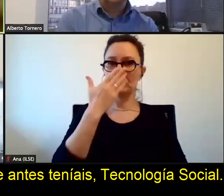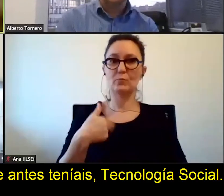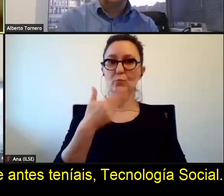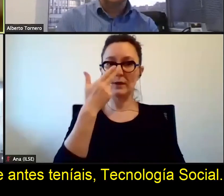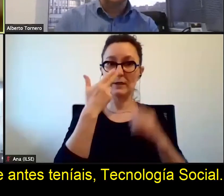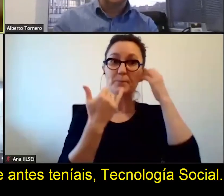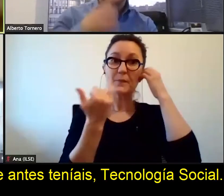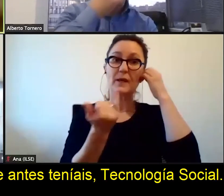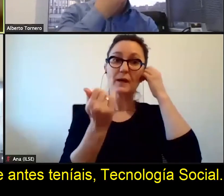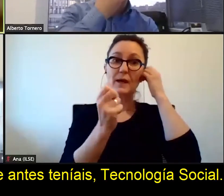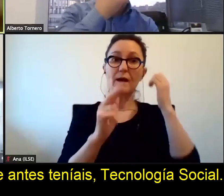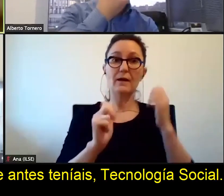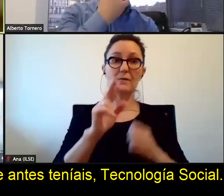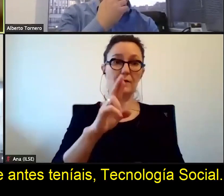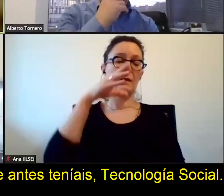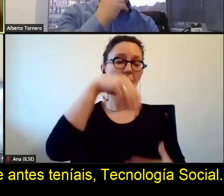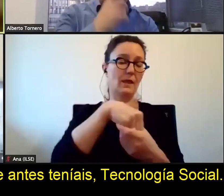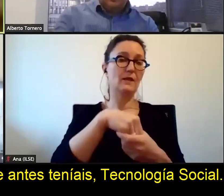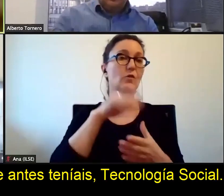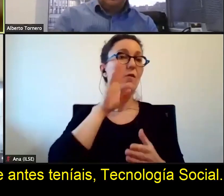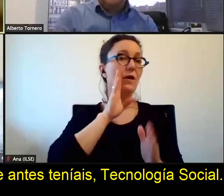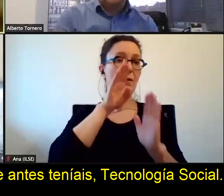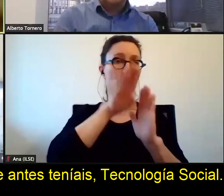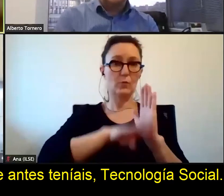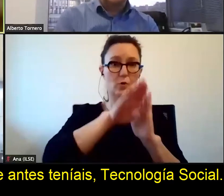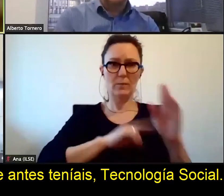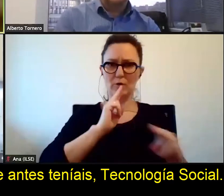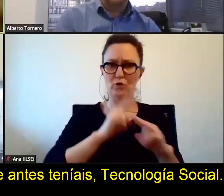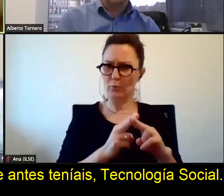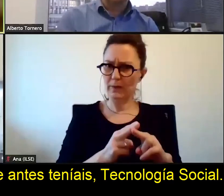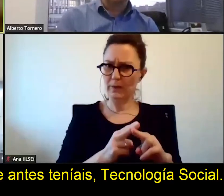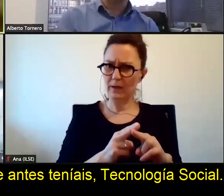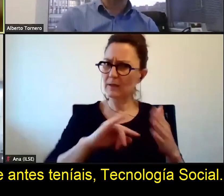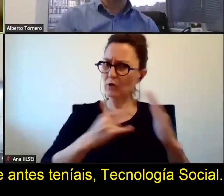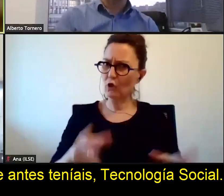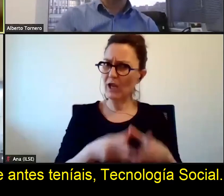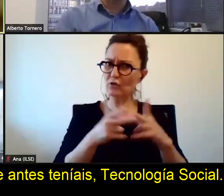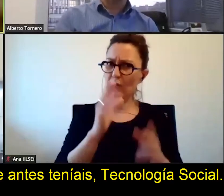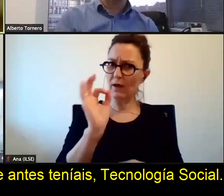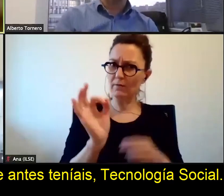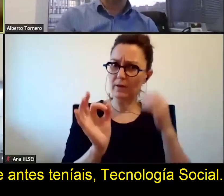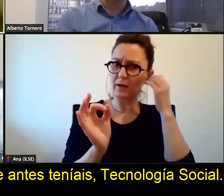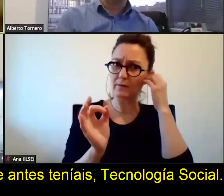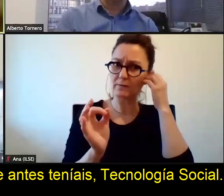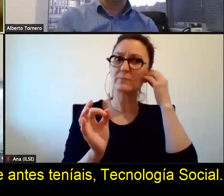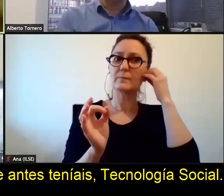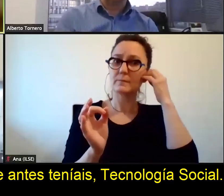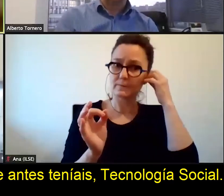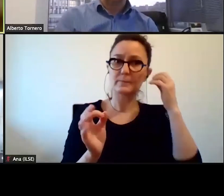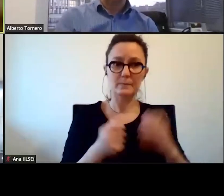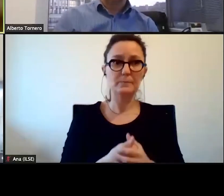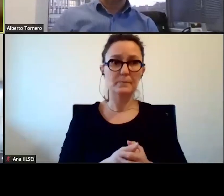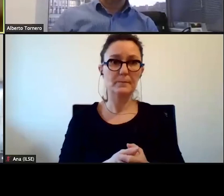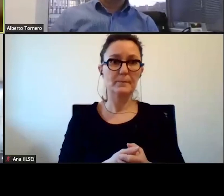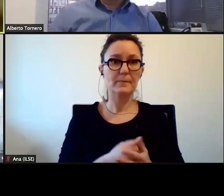del programa que antes teníais, que se llamaba Tecnología Social, ahora sí, le llamáis... Sí, ahora